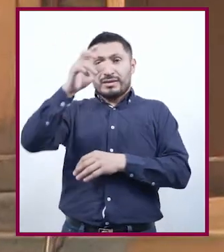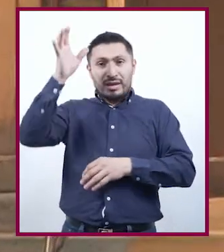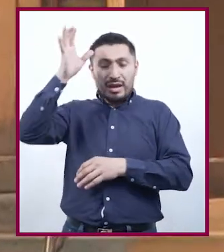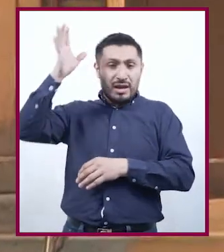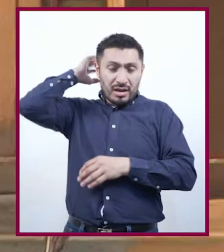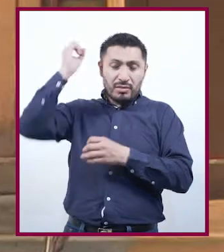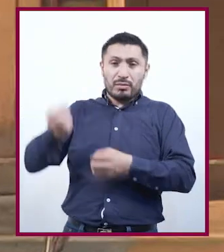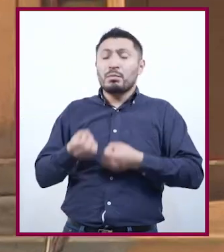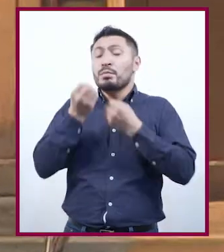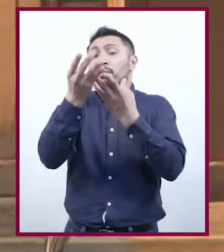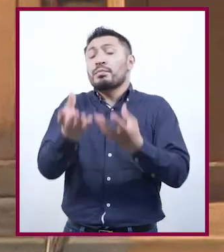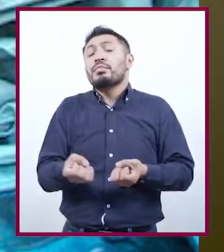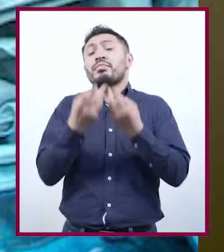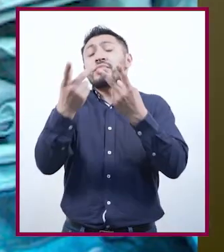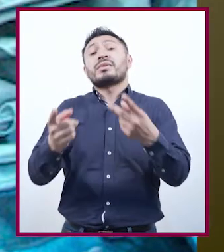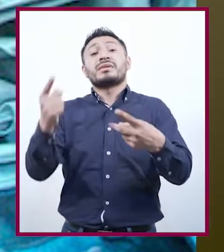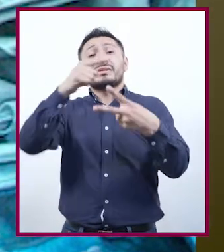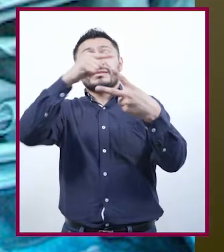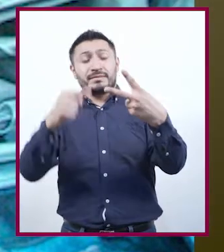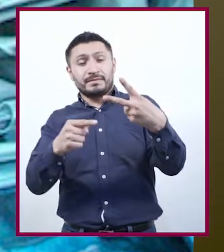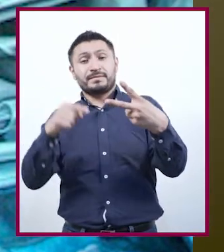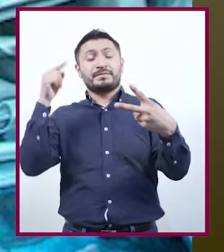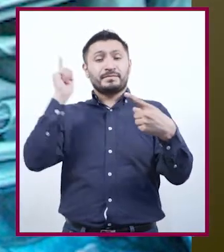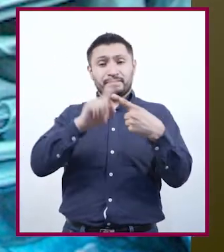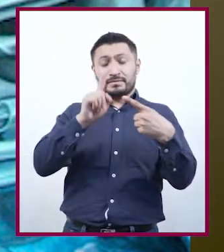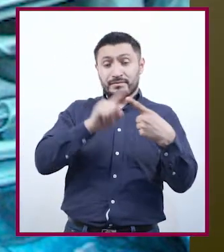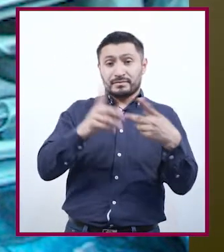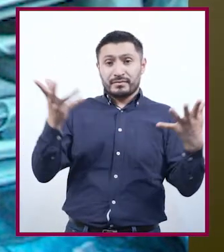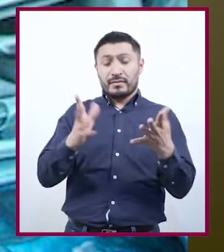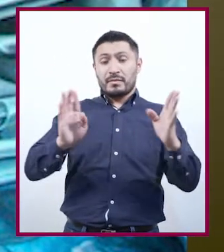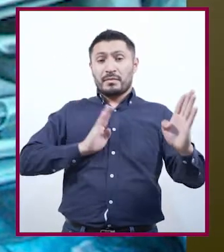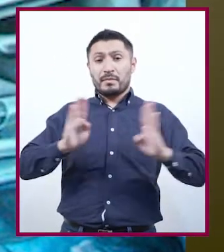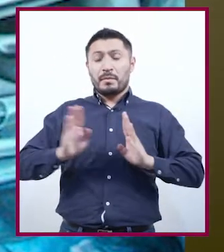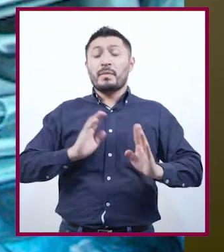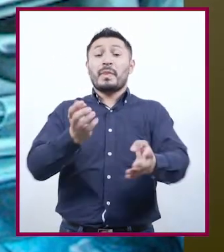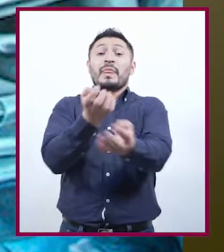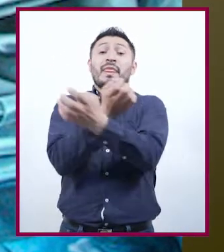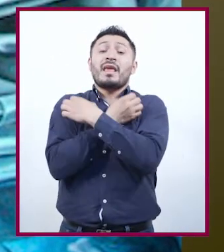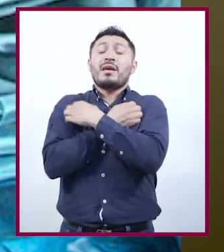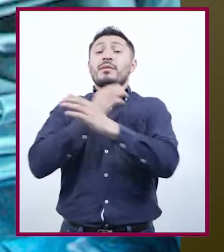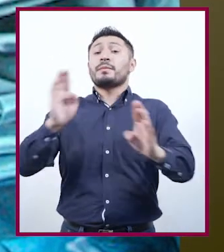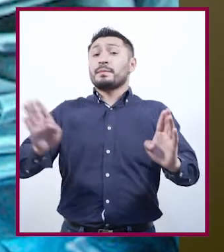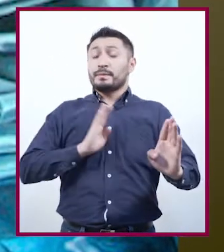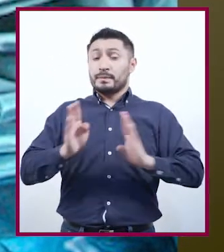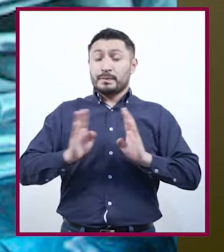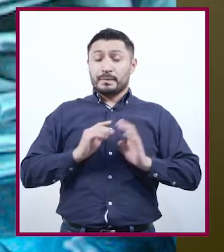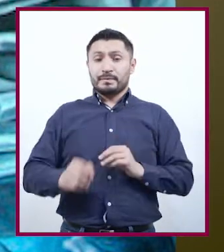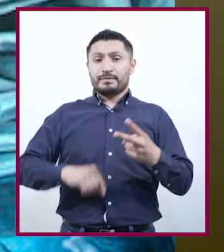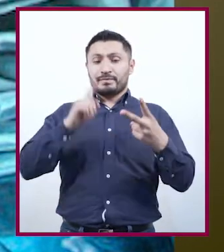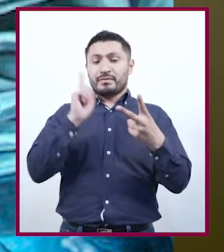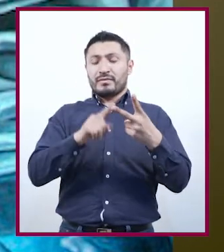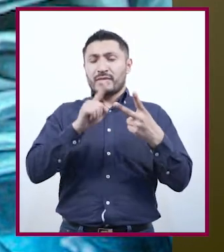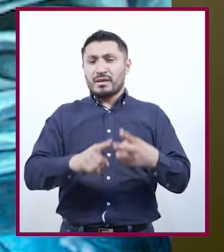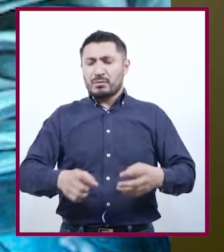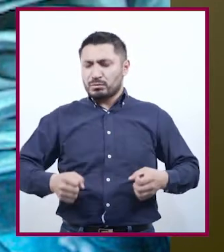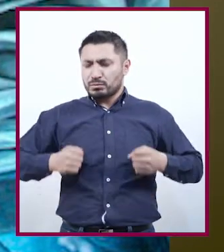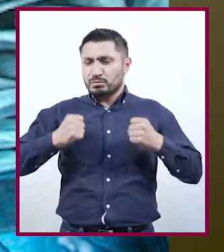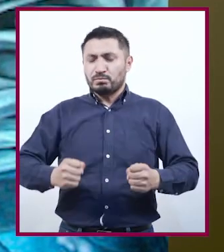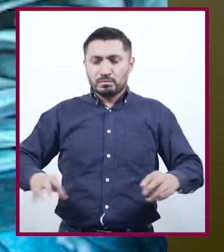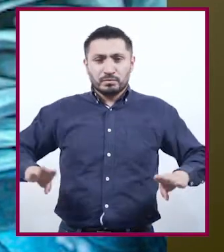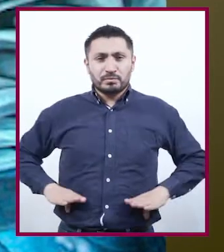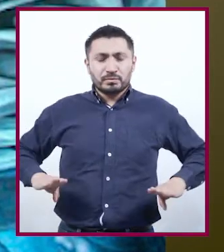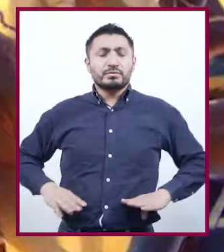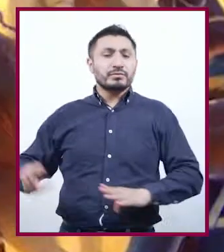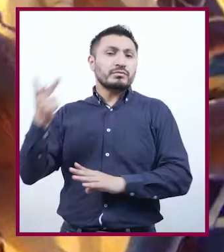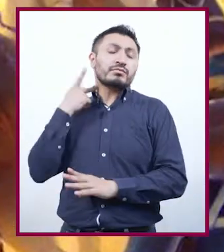sacerdote Morelos y Pavón se encuentran dos. Formó un ejército disciplinado militarmente e imprimió el